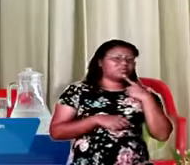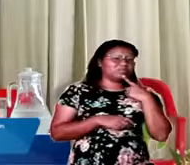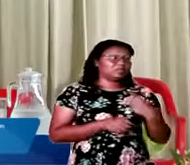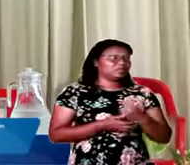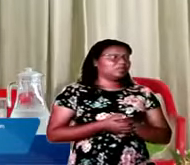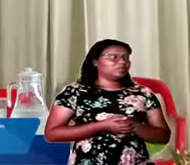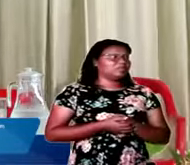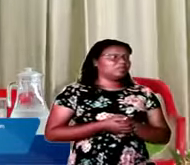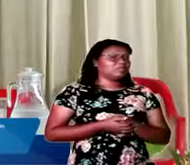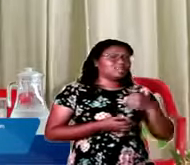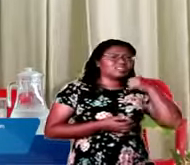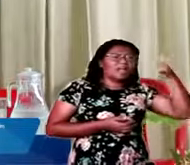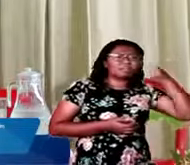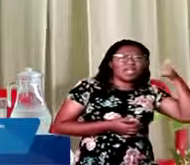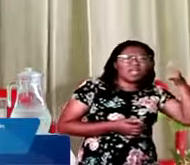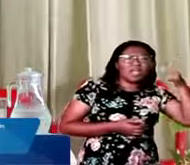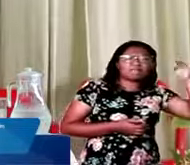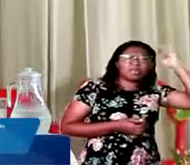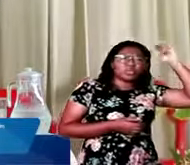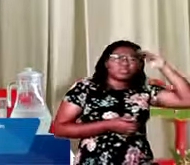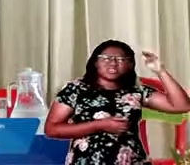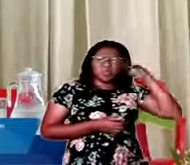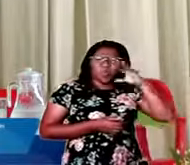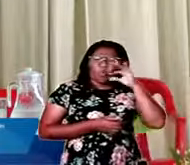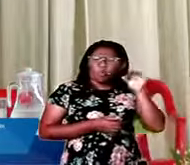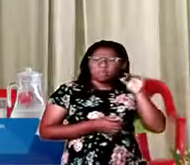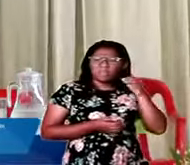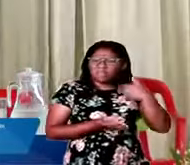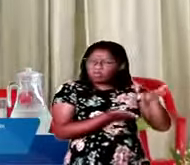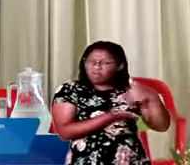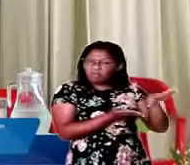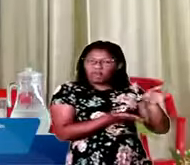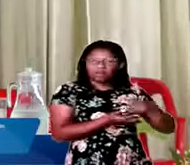llame a la policía, que quiten a ese hombre de ahí.